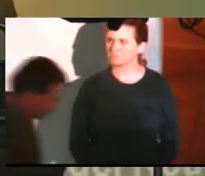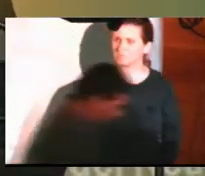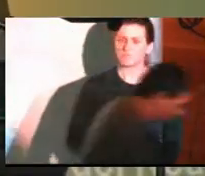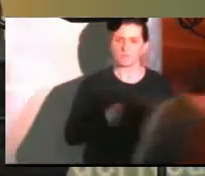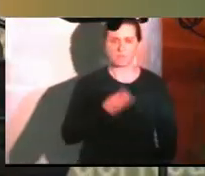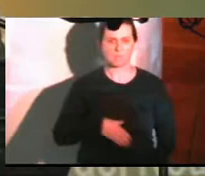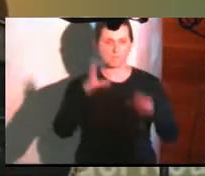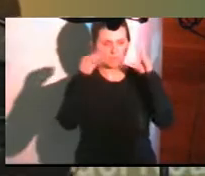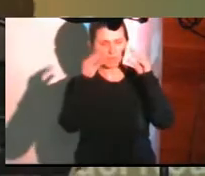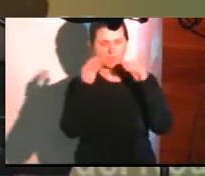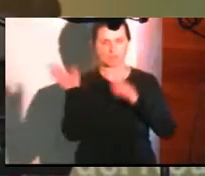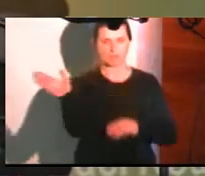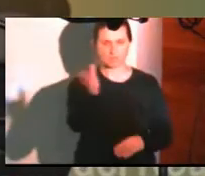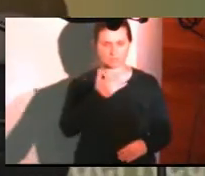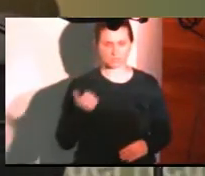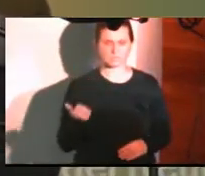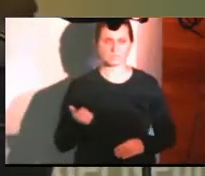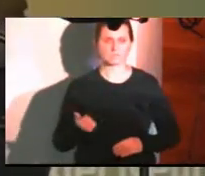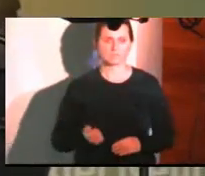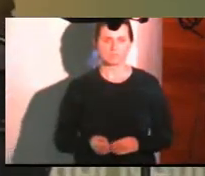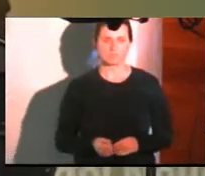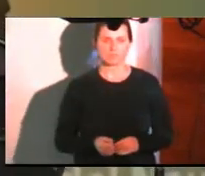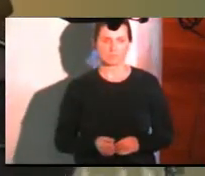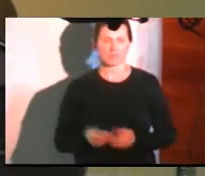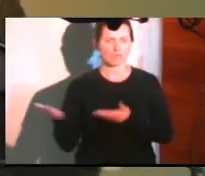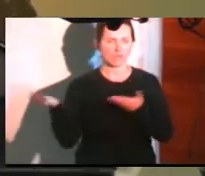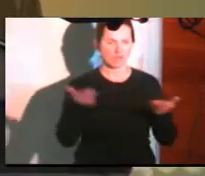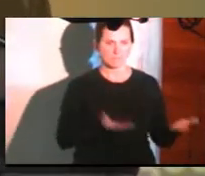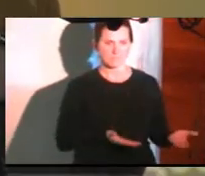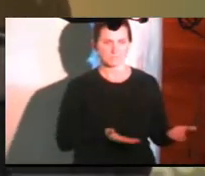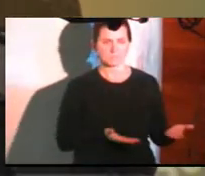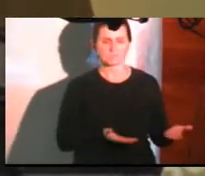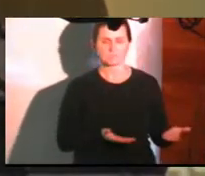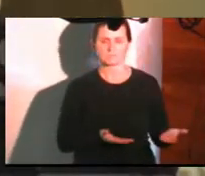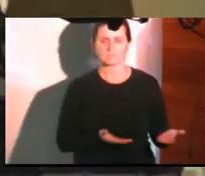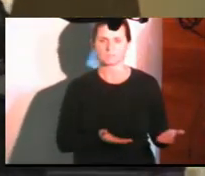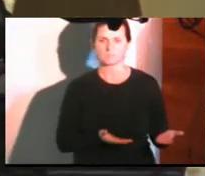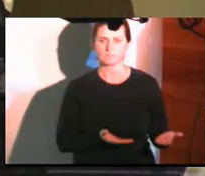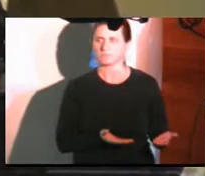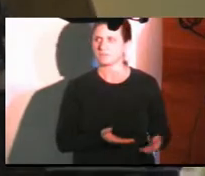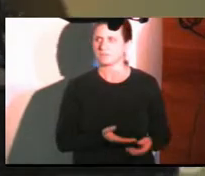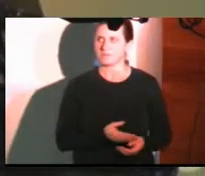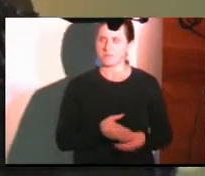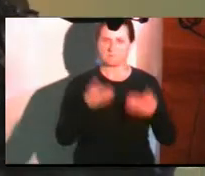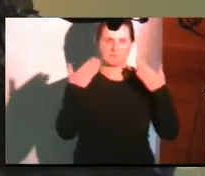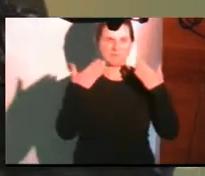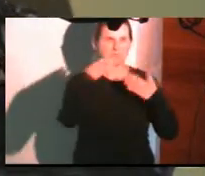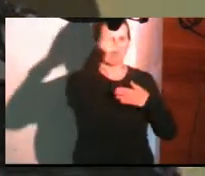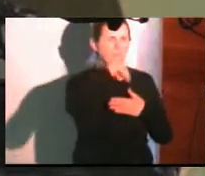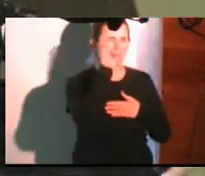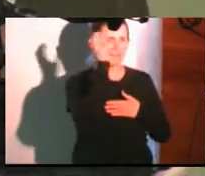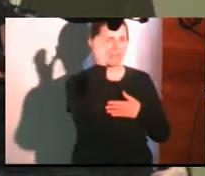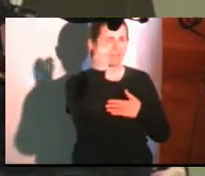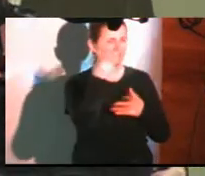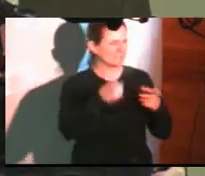Bueno, muy buenas noches a todos los presentes. ¿Se puede bajar un poco esta luz? ¿O la